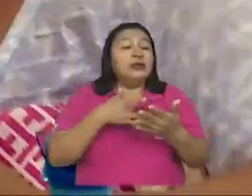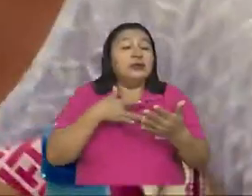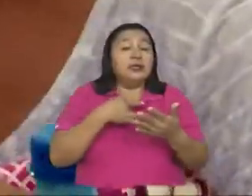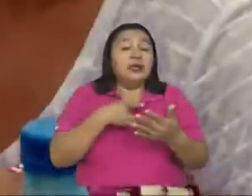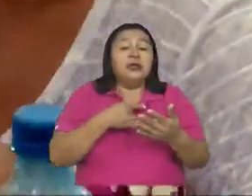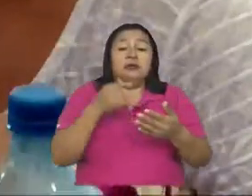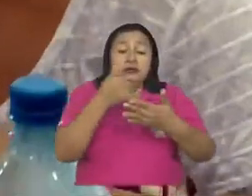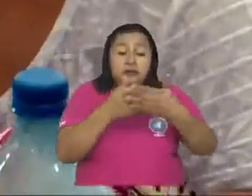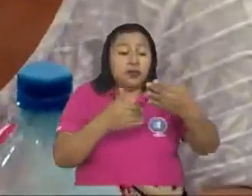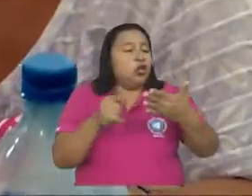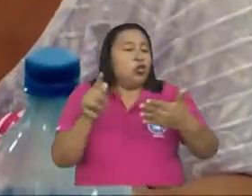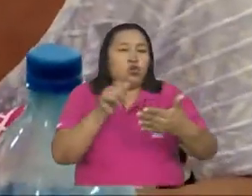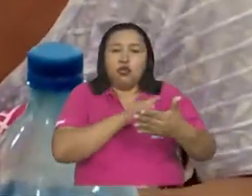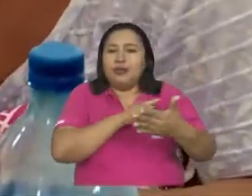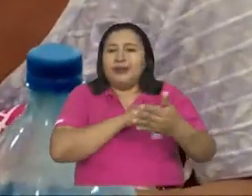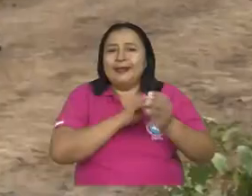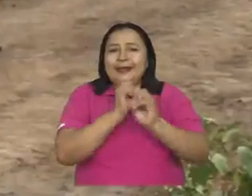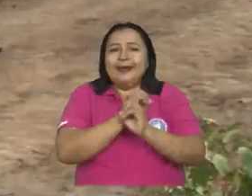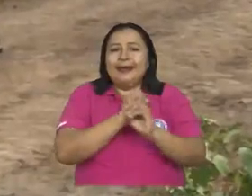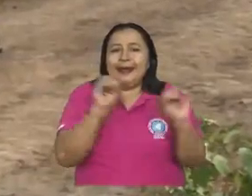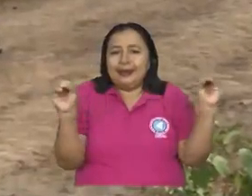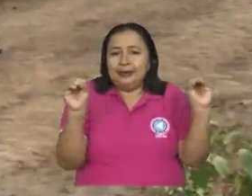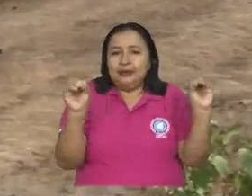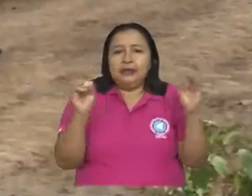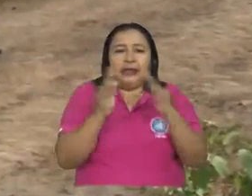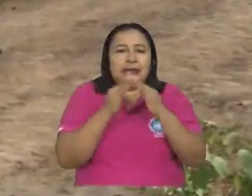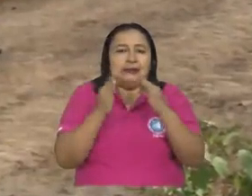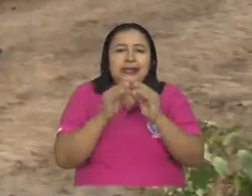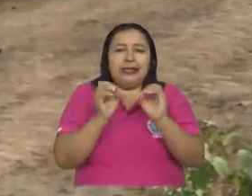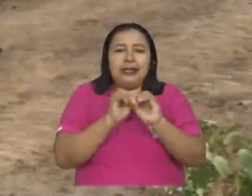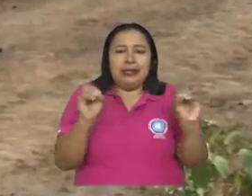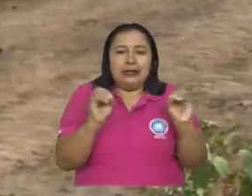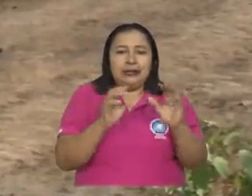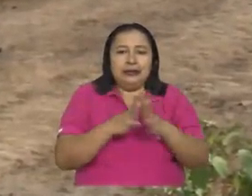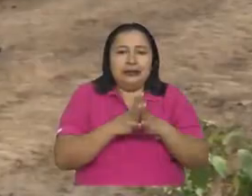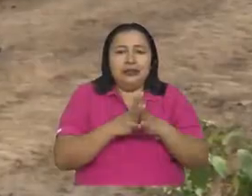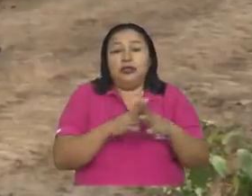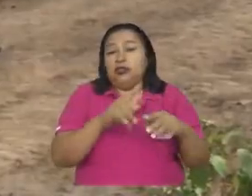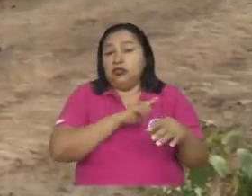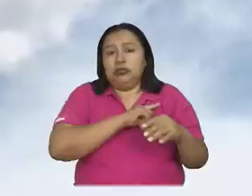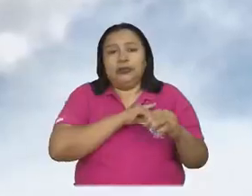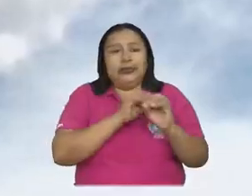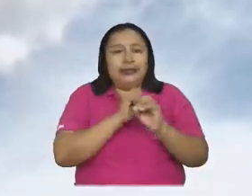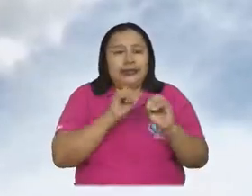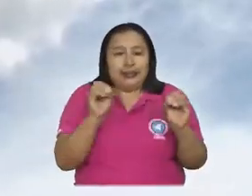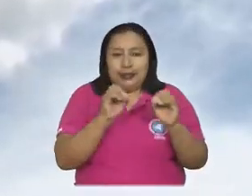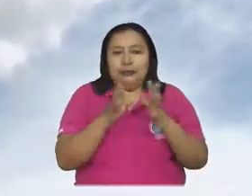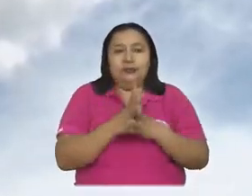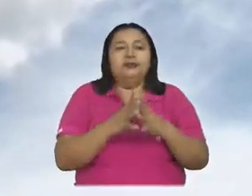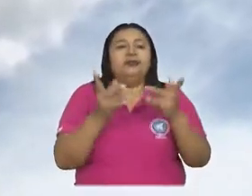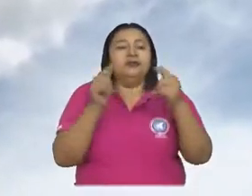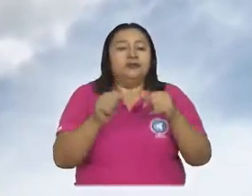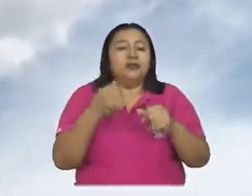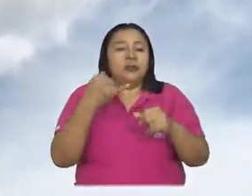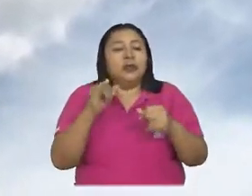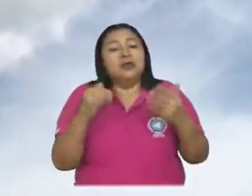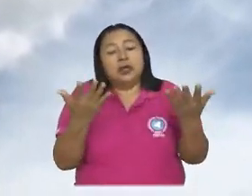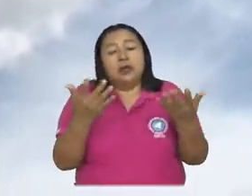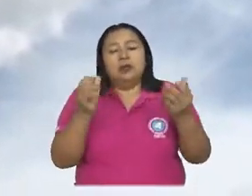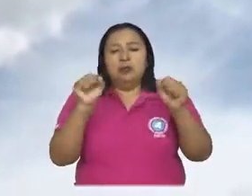tener todavía no tener ninguna propiedad. Bueno, no tener ni haber tenido. Sí. Así es que